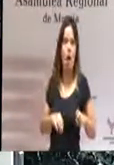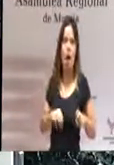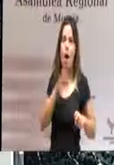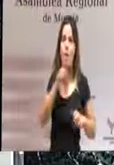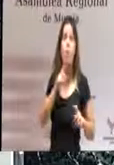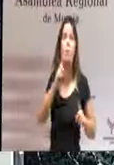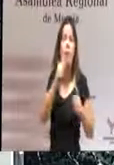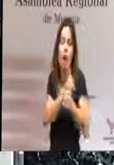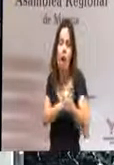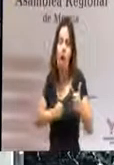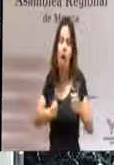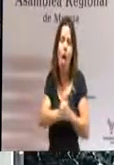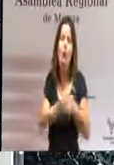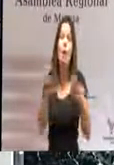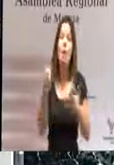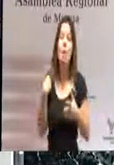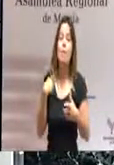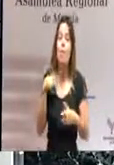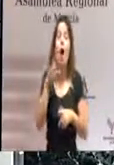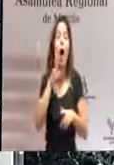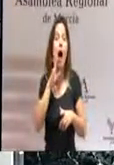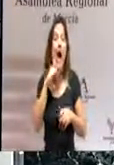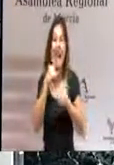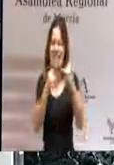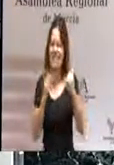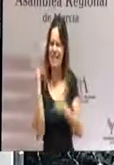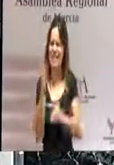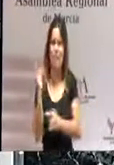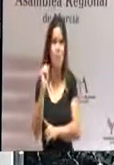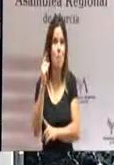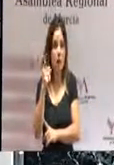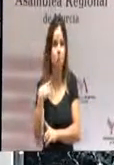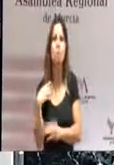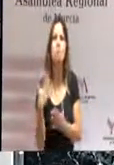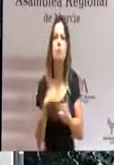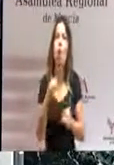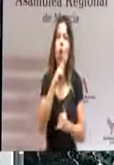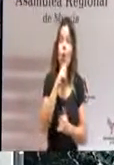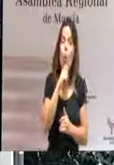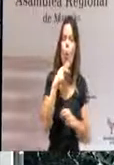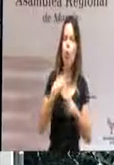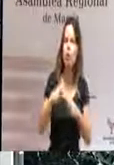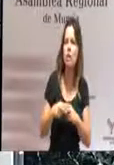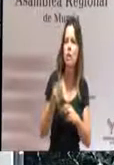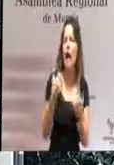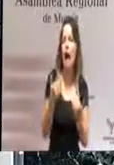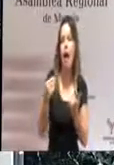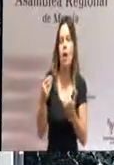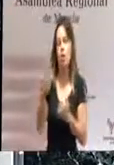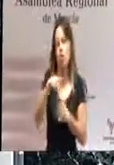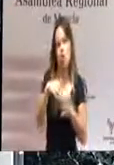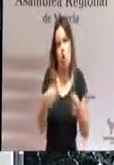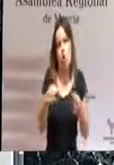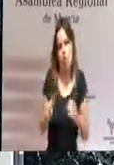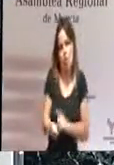primera prioridad era recuperar a quienes la crisis había hecho más mella, aplicando políticas que les ayudaran a recuperar la